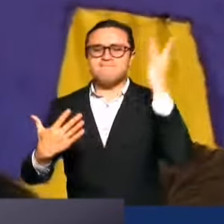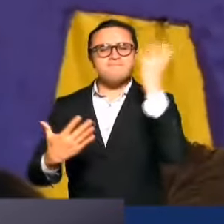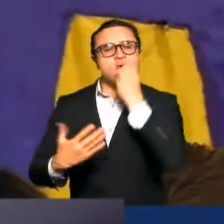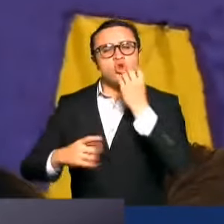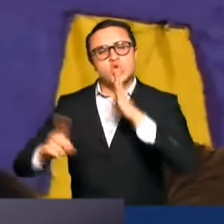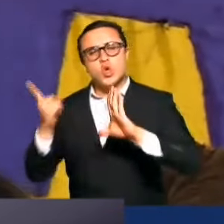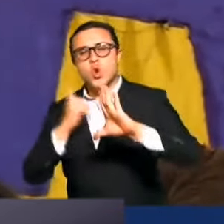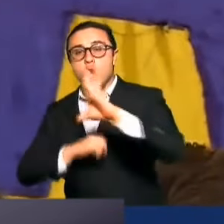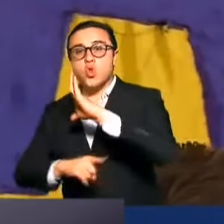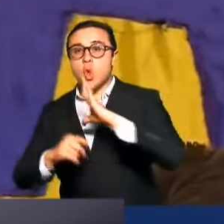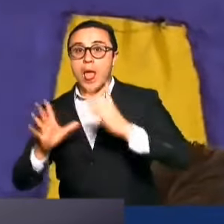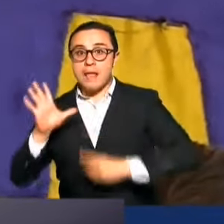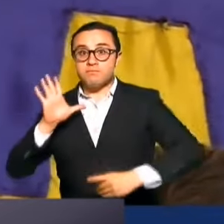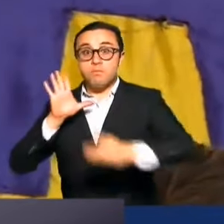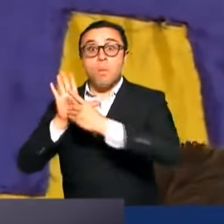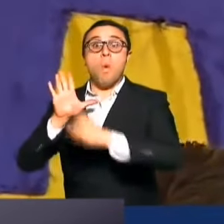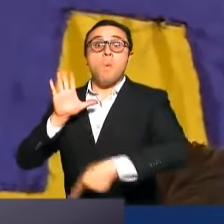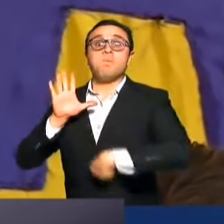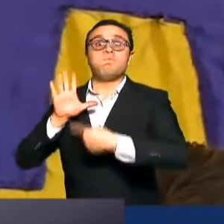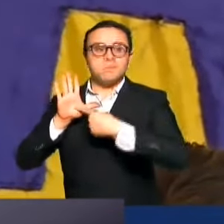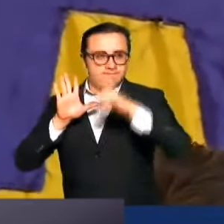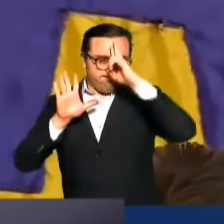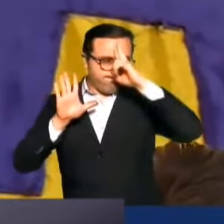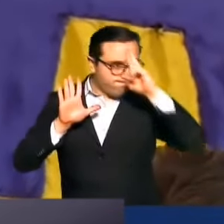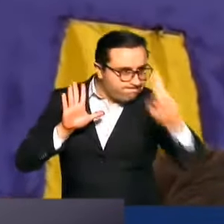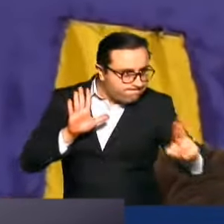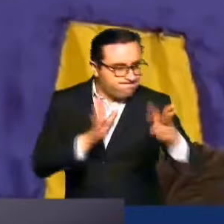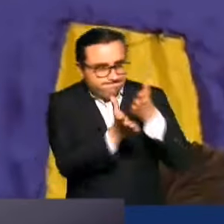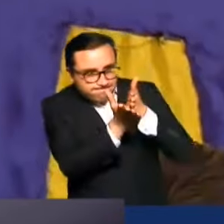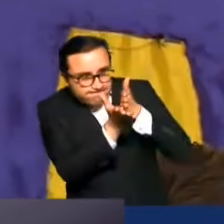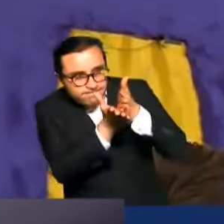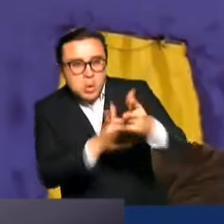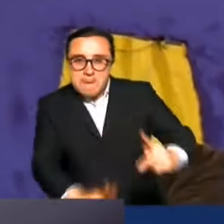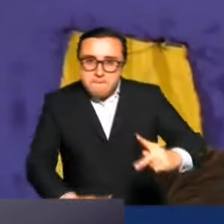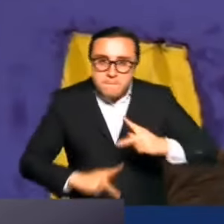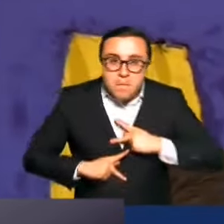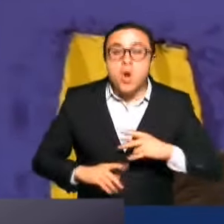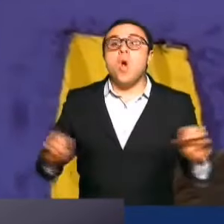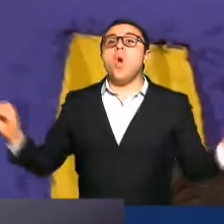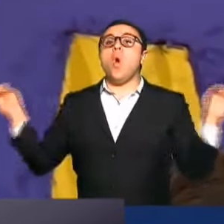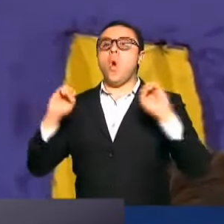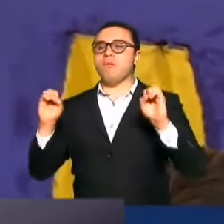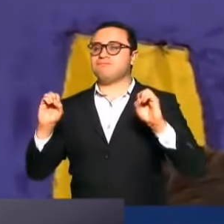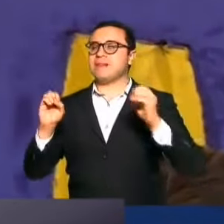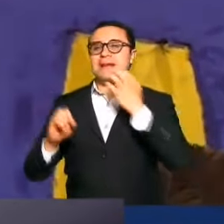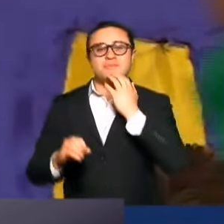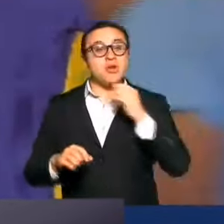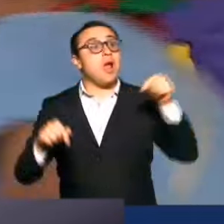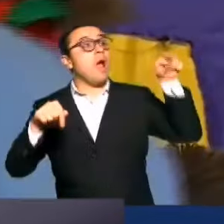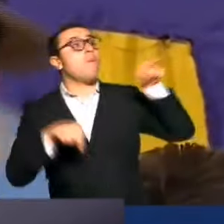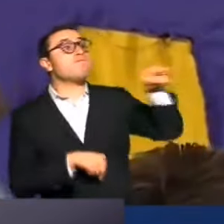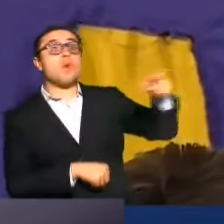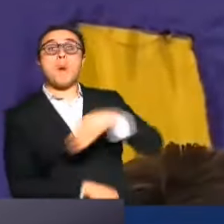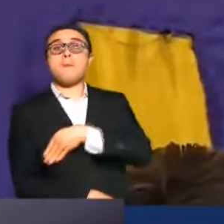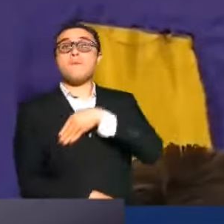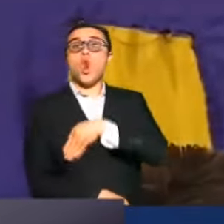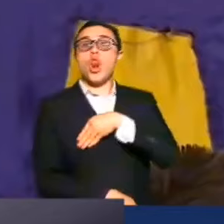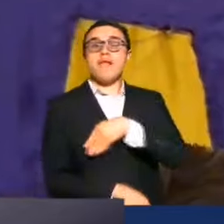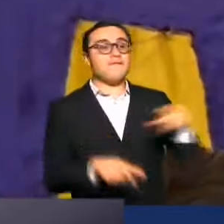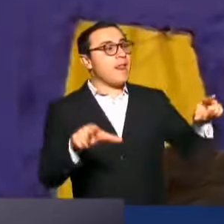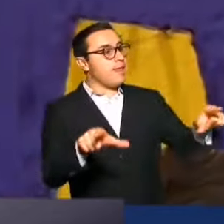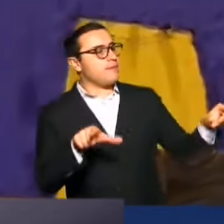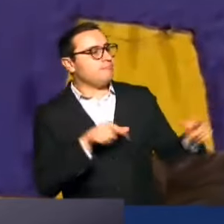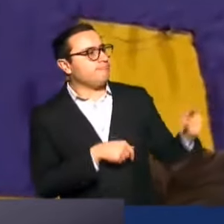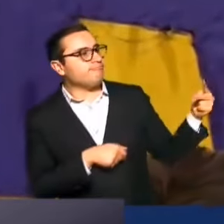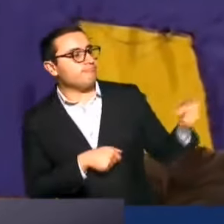cultura. Que si hay monumentos de la historia, porque por aquí pasó Bolívar, o allá hubo una de las